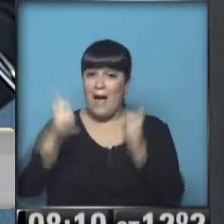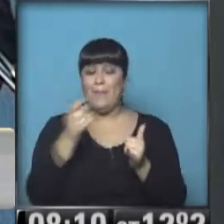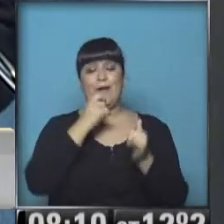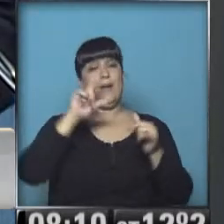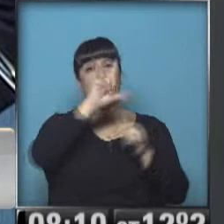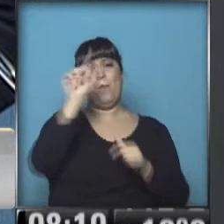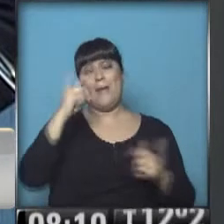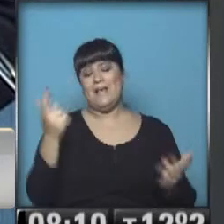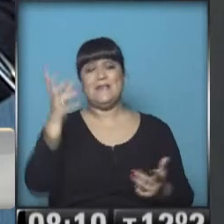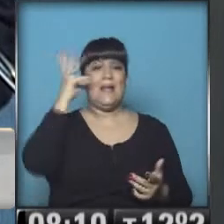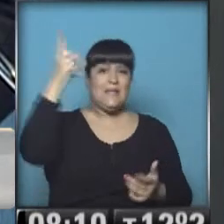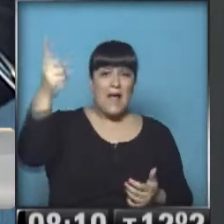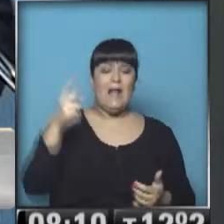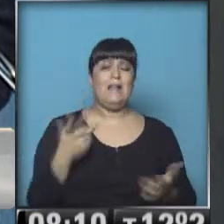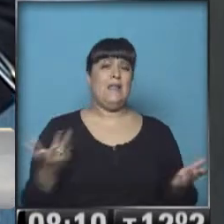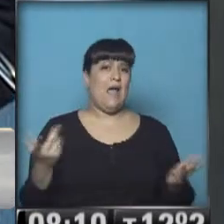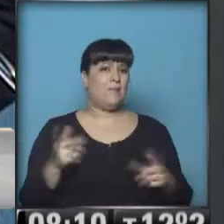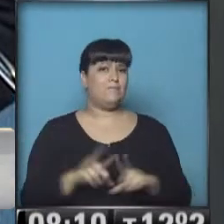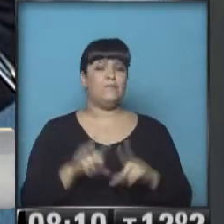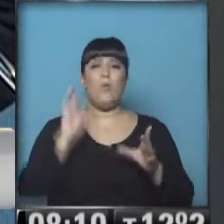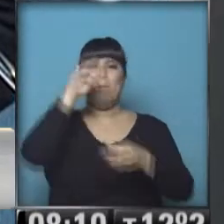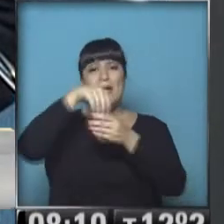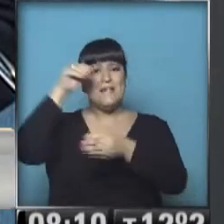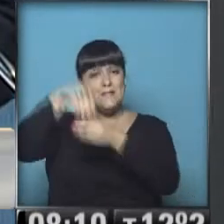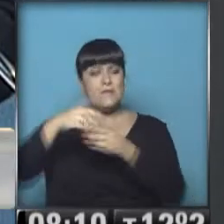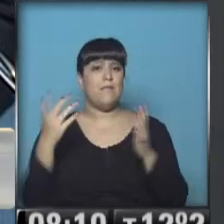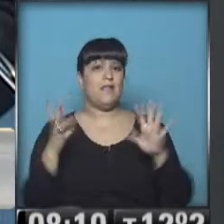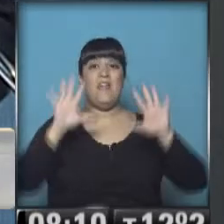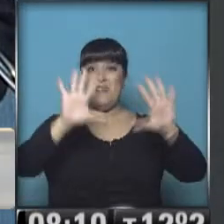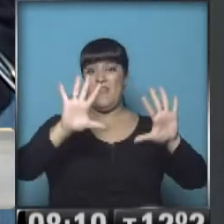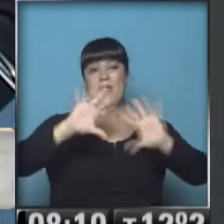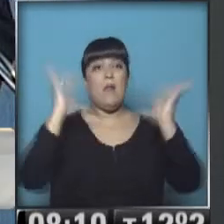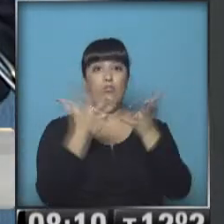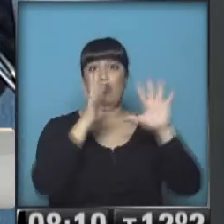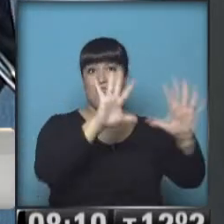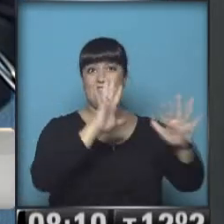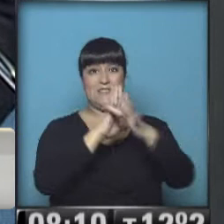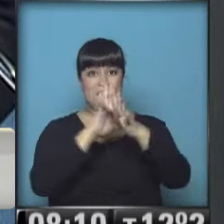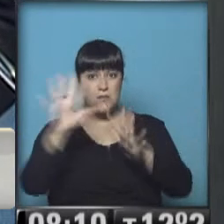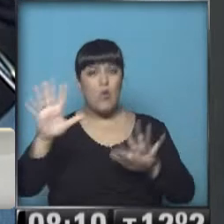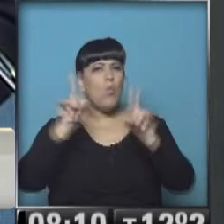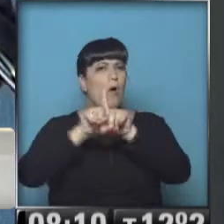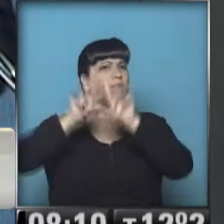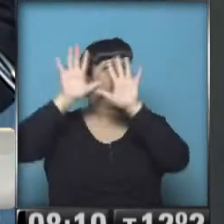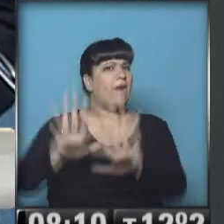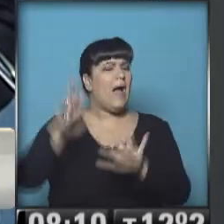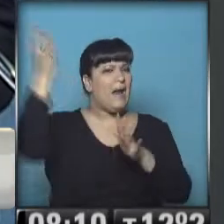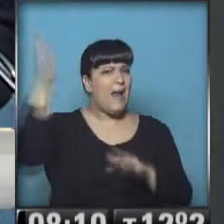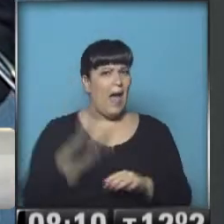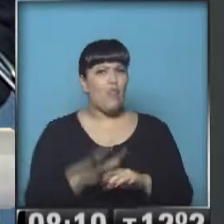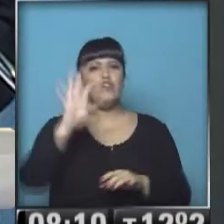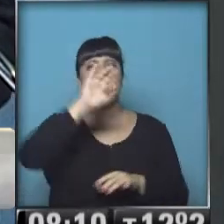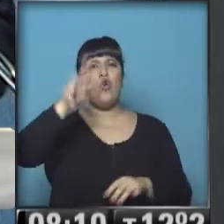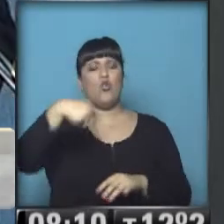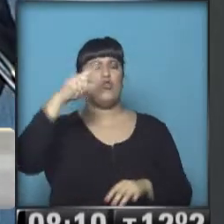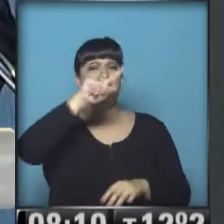mundo como por ejemplo italia con una participación de entre los 10 primeros países del mundo genera estancamiento o una tasa de crecimiento del 0,9